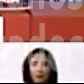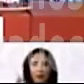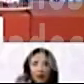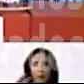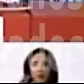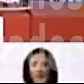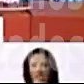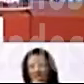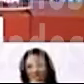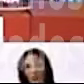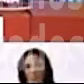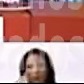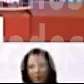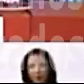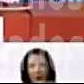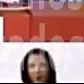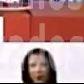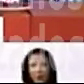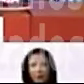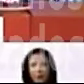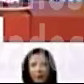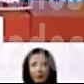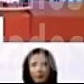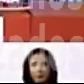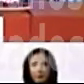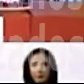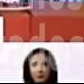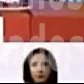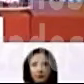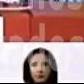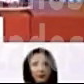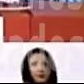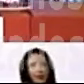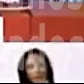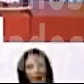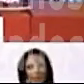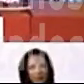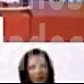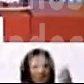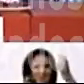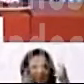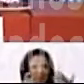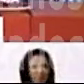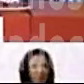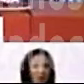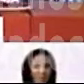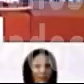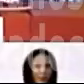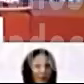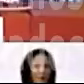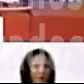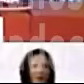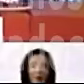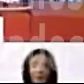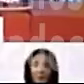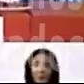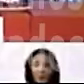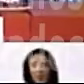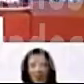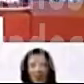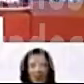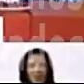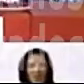Odio, eso es odio. Parecía chavista. ¿Por qué? Porque era negro. ¿Por qué? Estaba mal